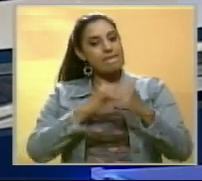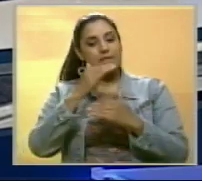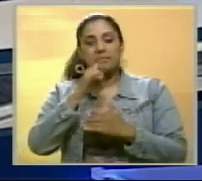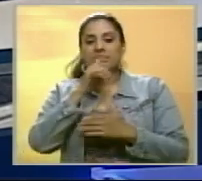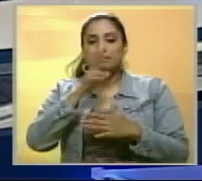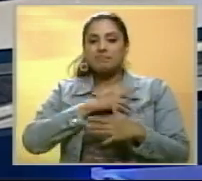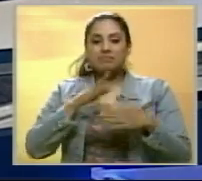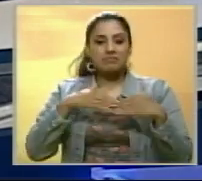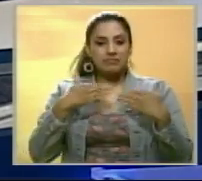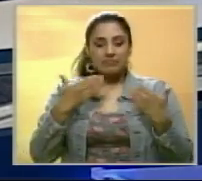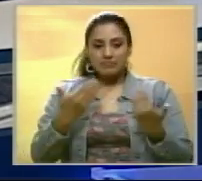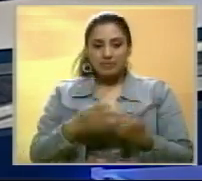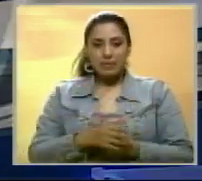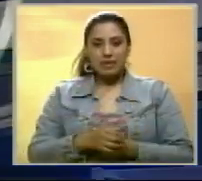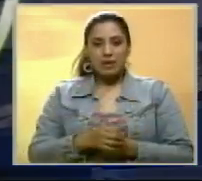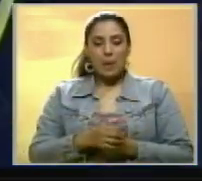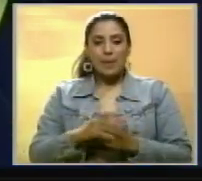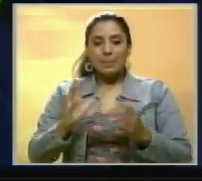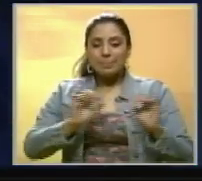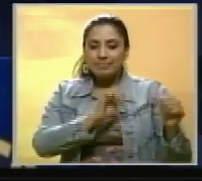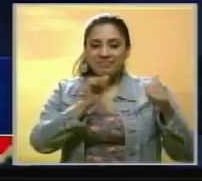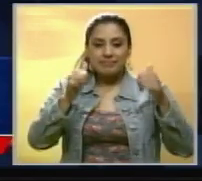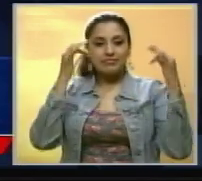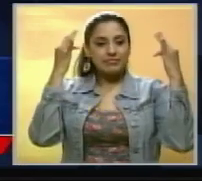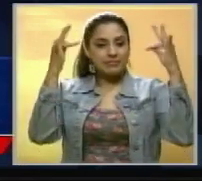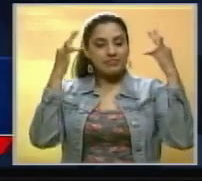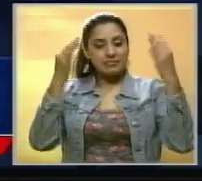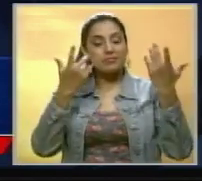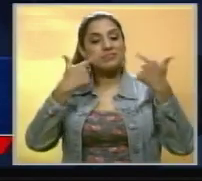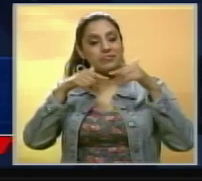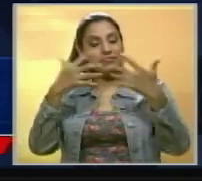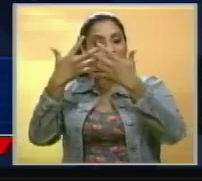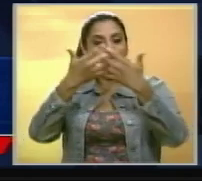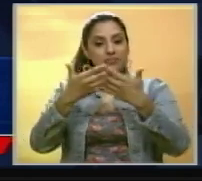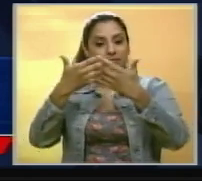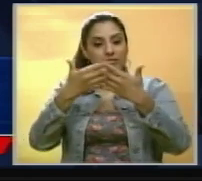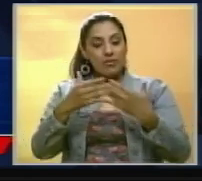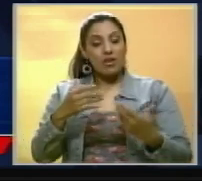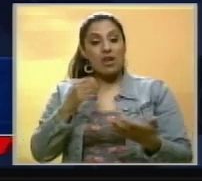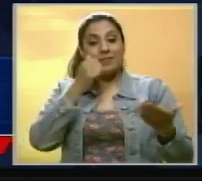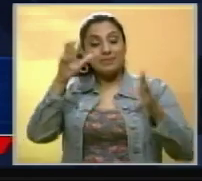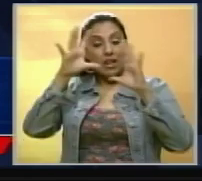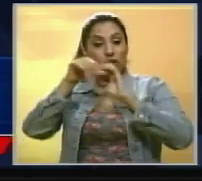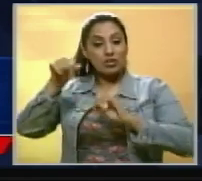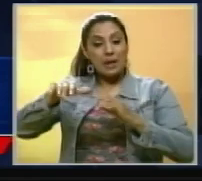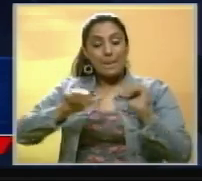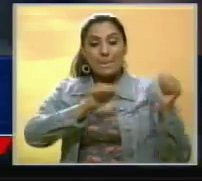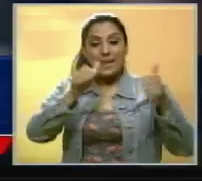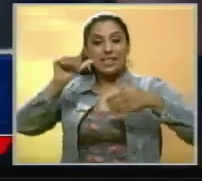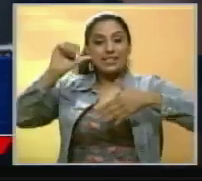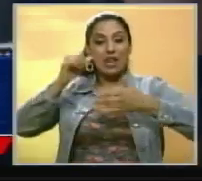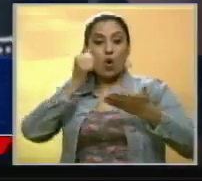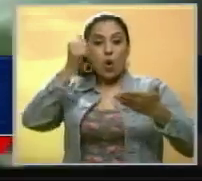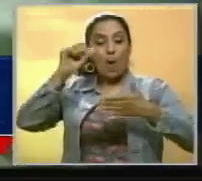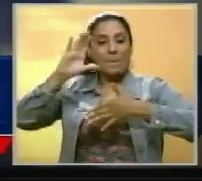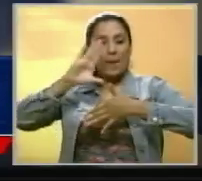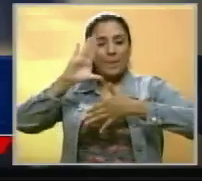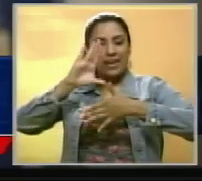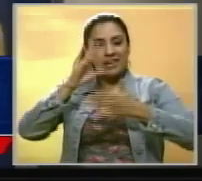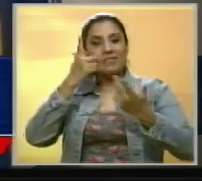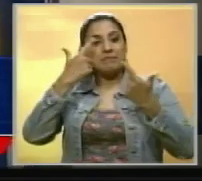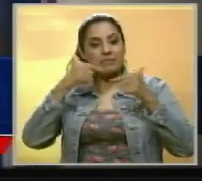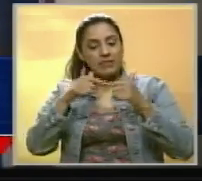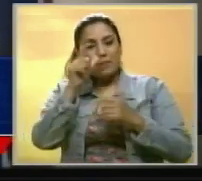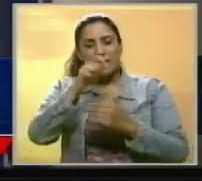adelante en Noticiero Venevisión. Arranca la fiesta en Estados Unidos. Esta noche comienza la Copa América